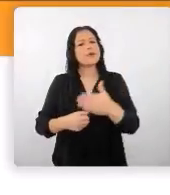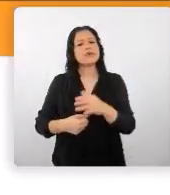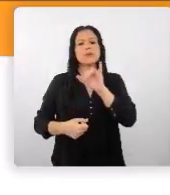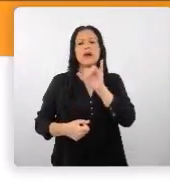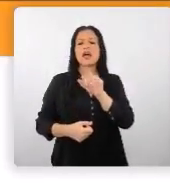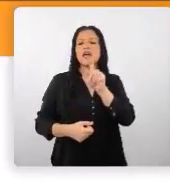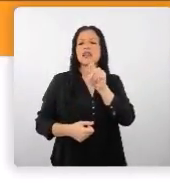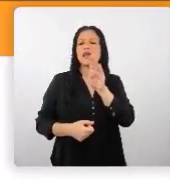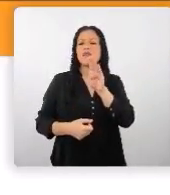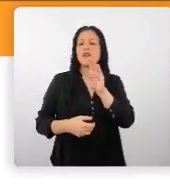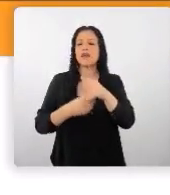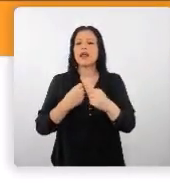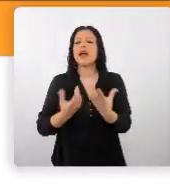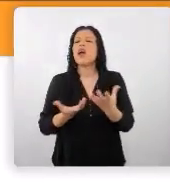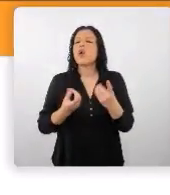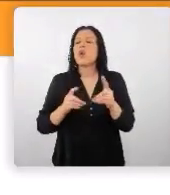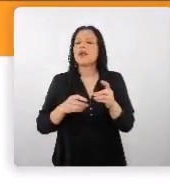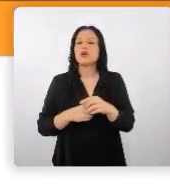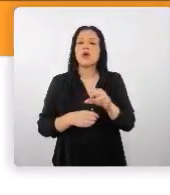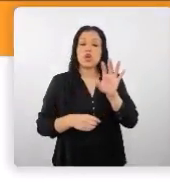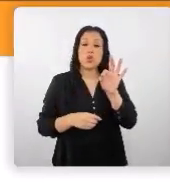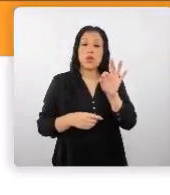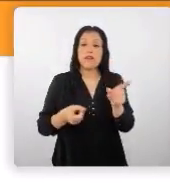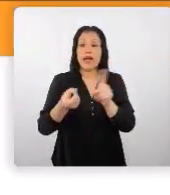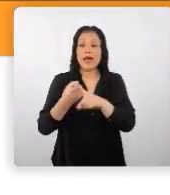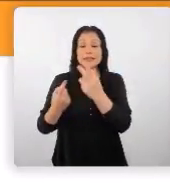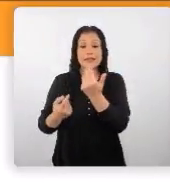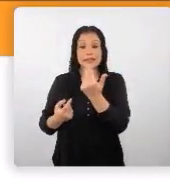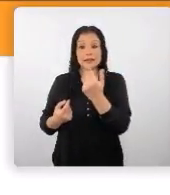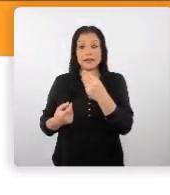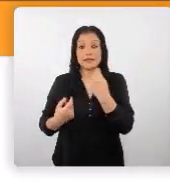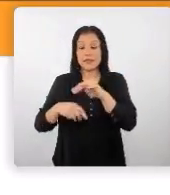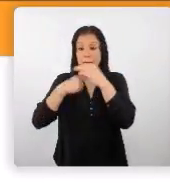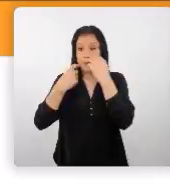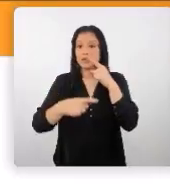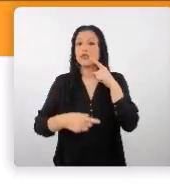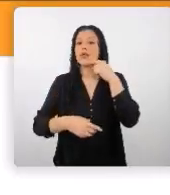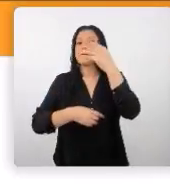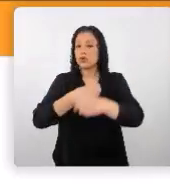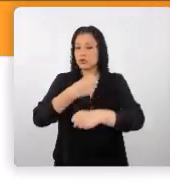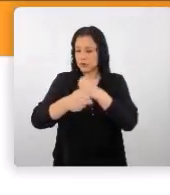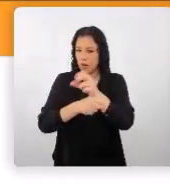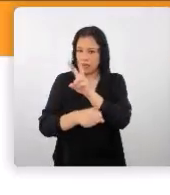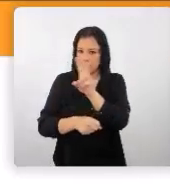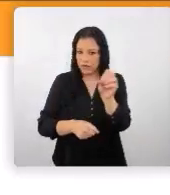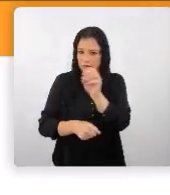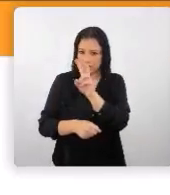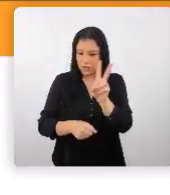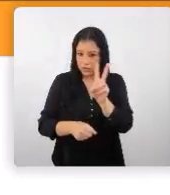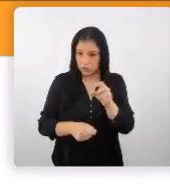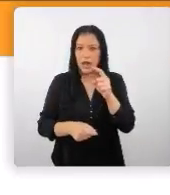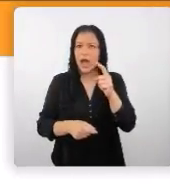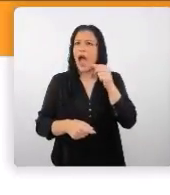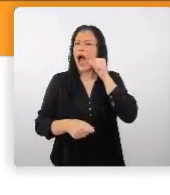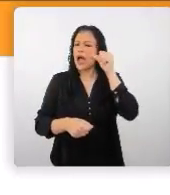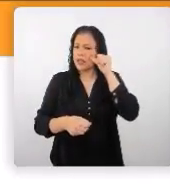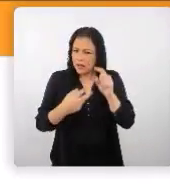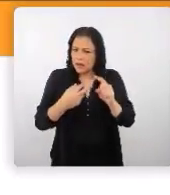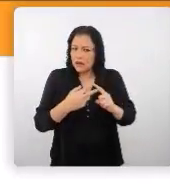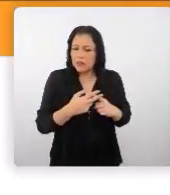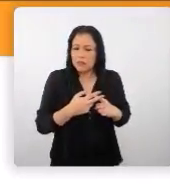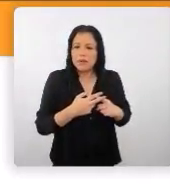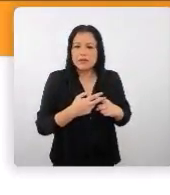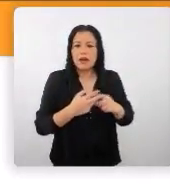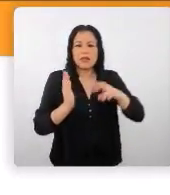va a ser del 9 al 13 de marzo el próximo año. Justamente el día de ayer se iniciaron